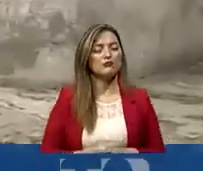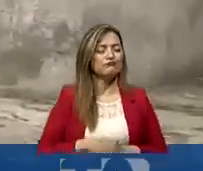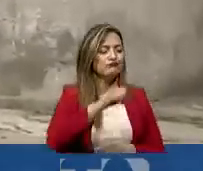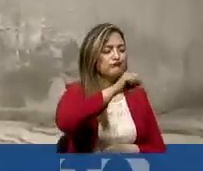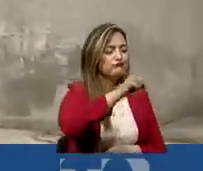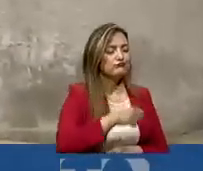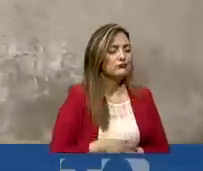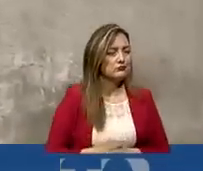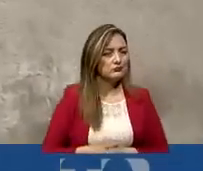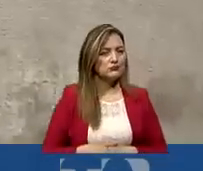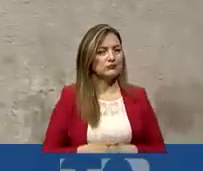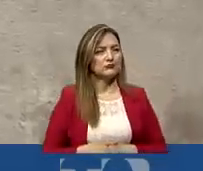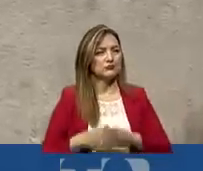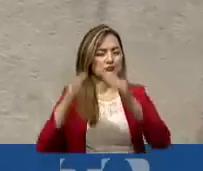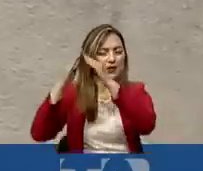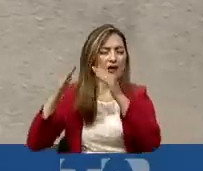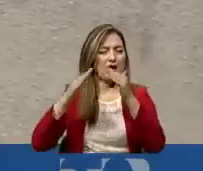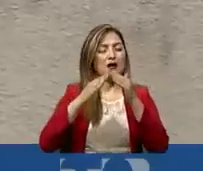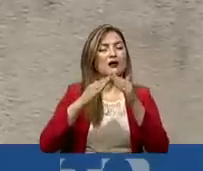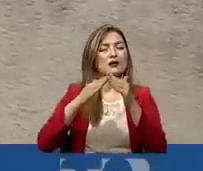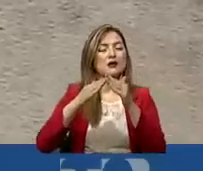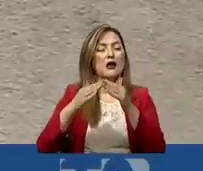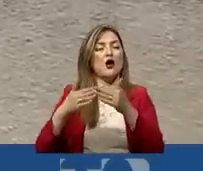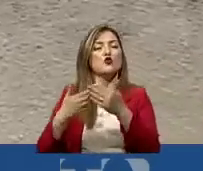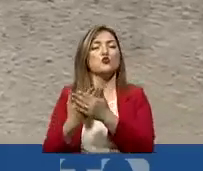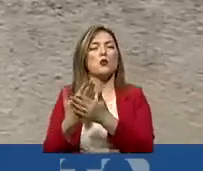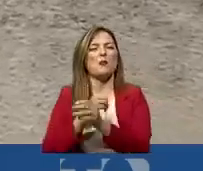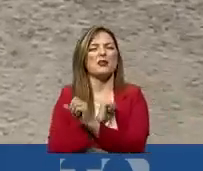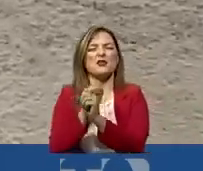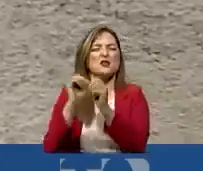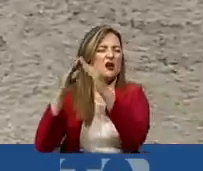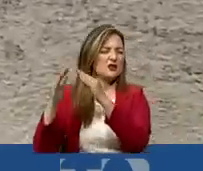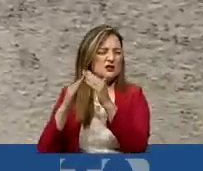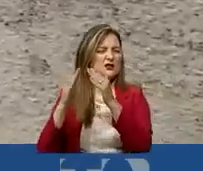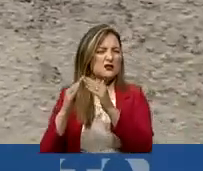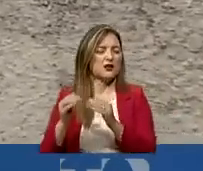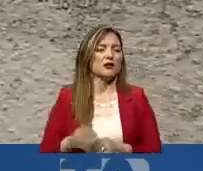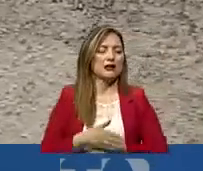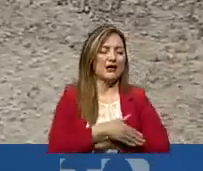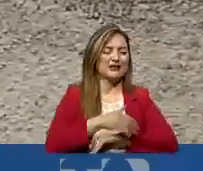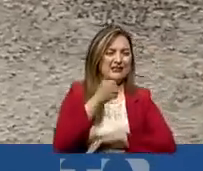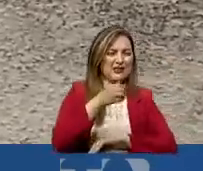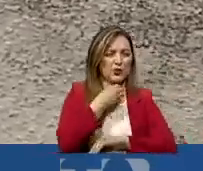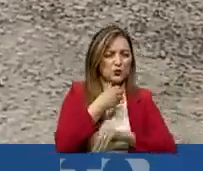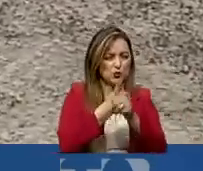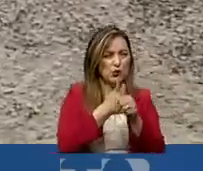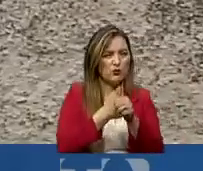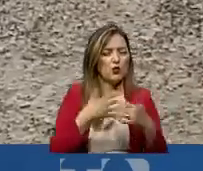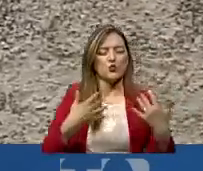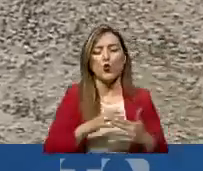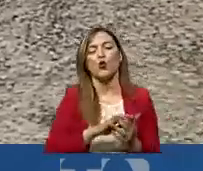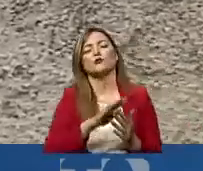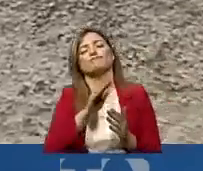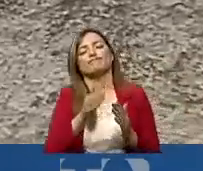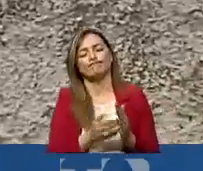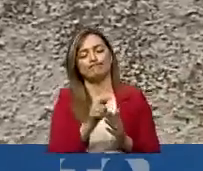frente a lo que es el conjunto Nuevo Amanecer, en la parte de la José Amezaba y 10 de agosto, tenemos también igual un